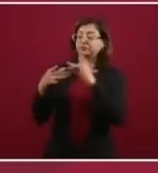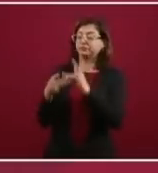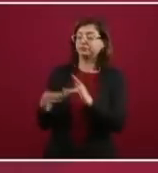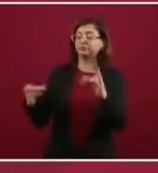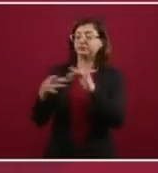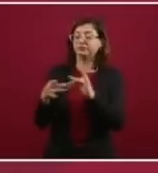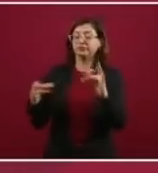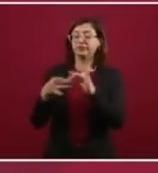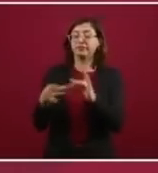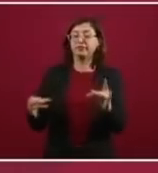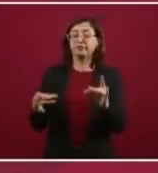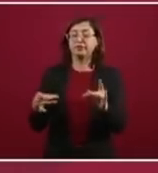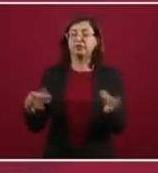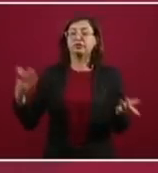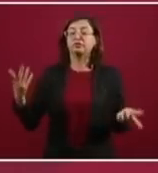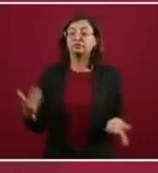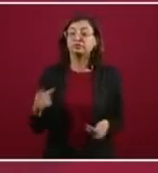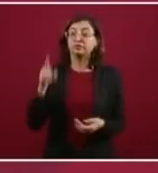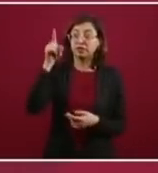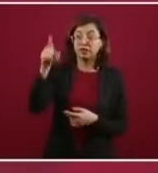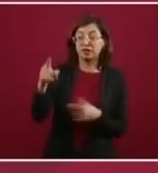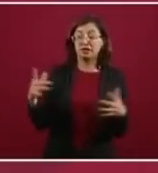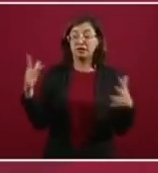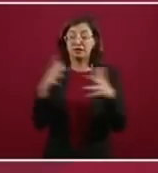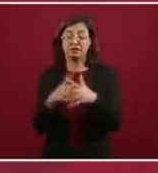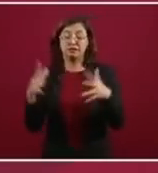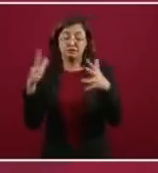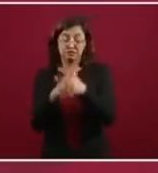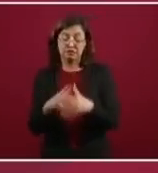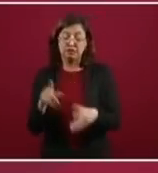que cuando perdió un brazo en la batalla de Celaya,